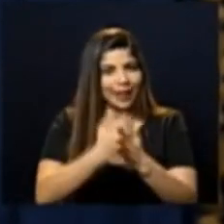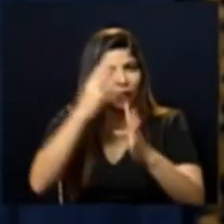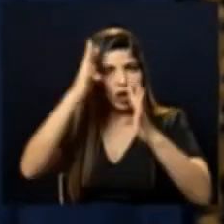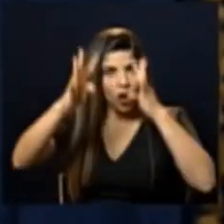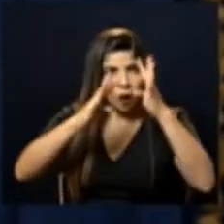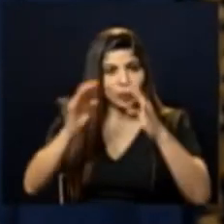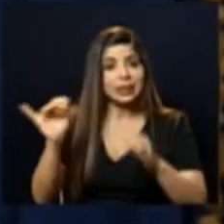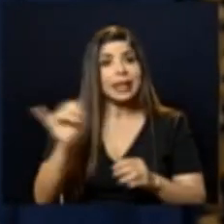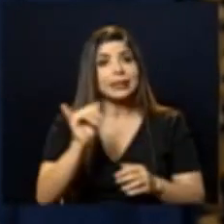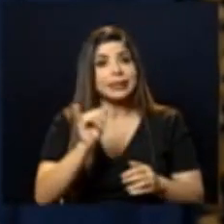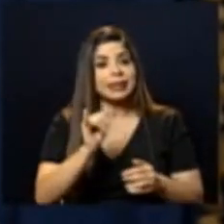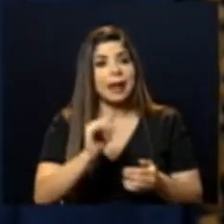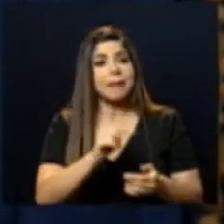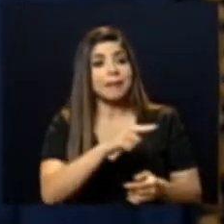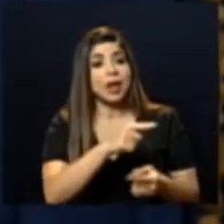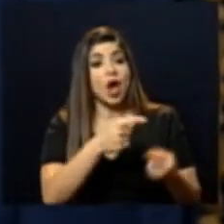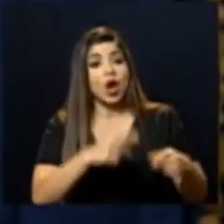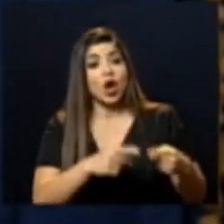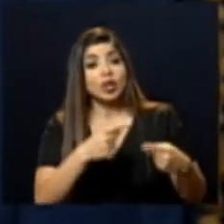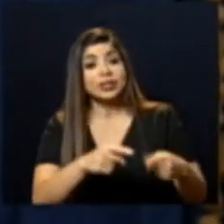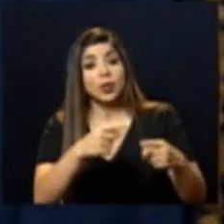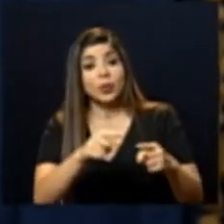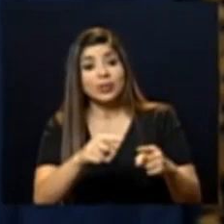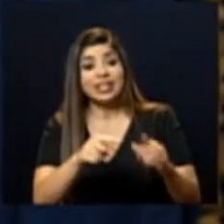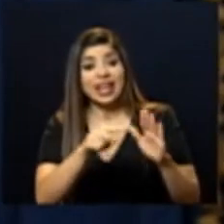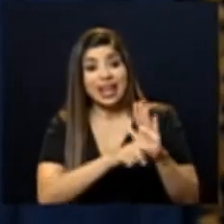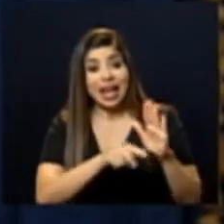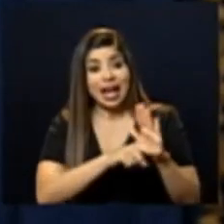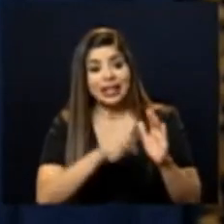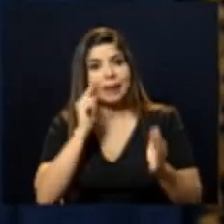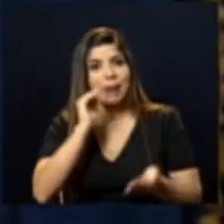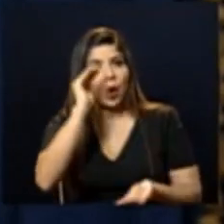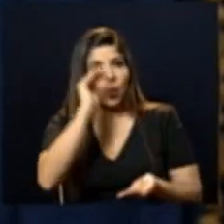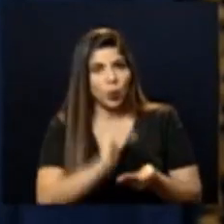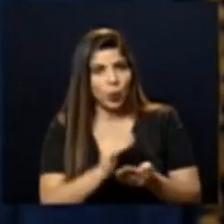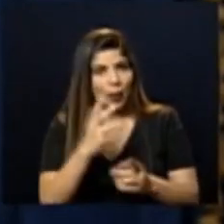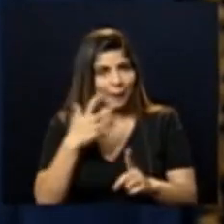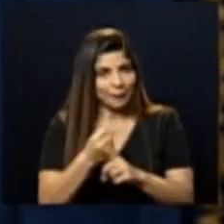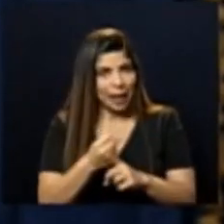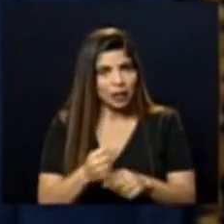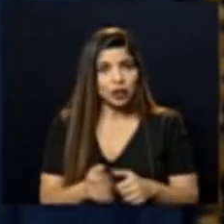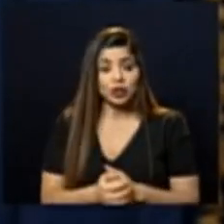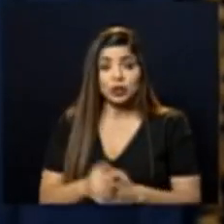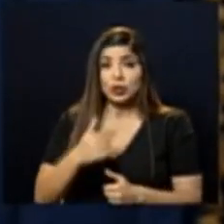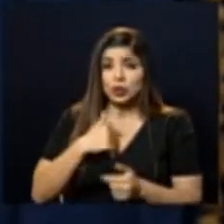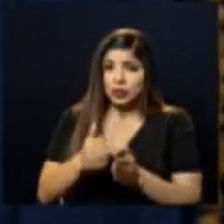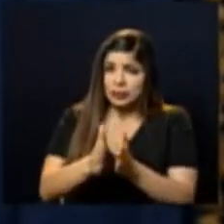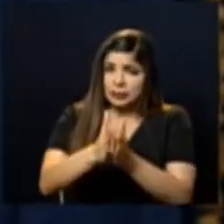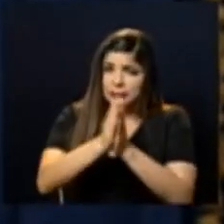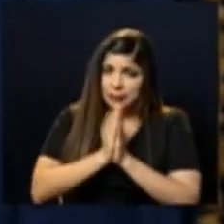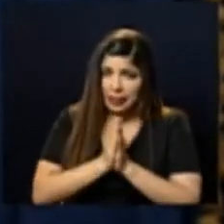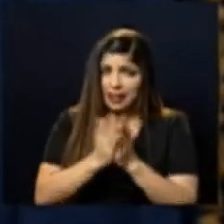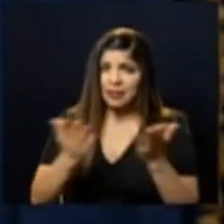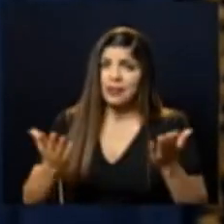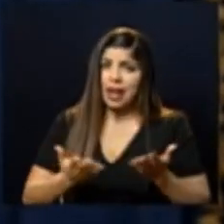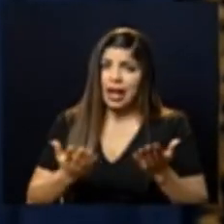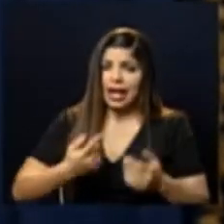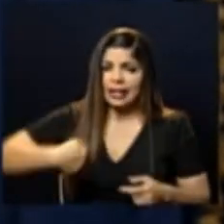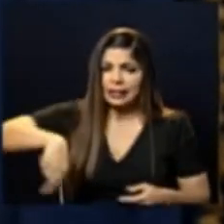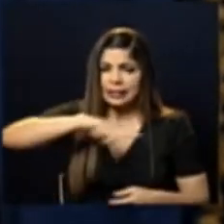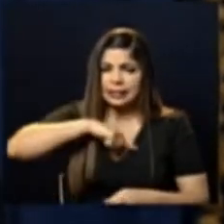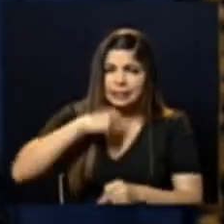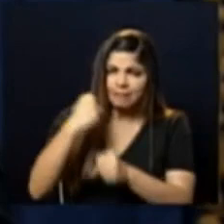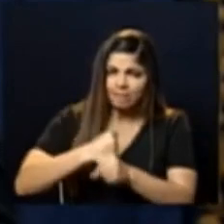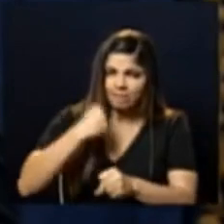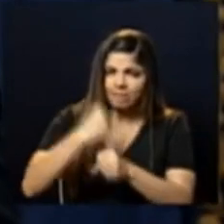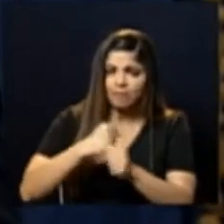como mitigar sus consecuencias negativas. Mi pedido es que trabajemos